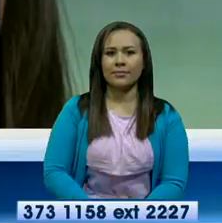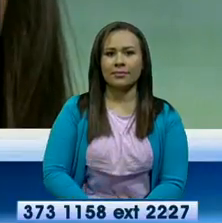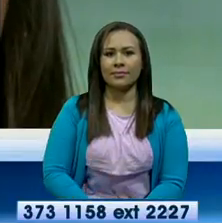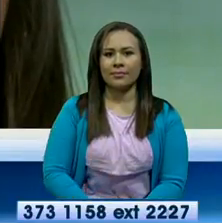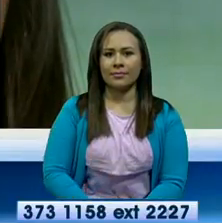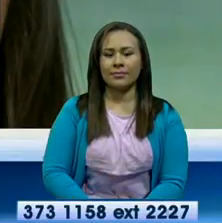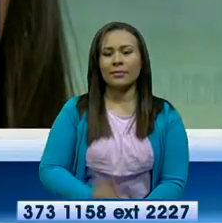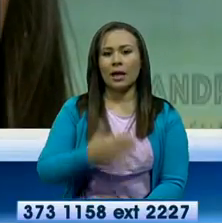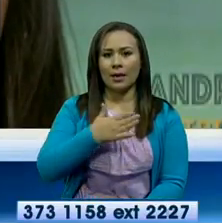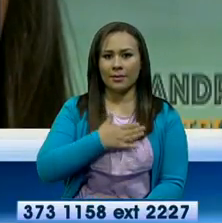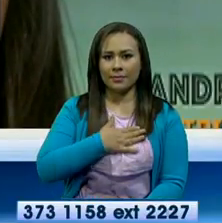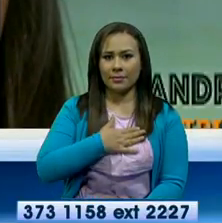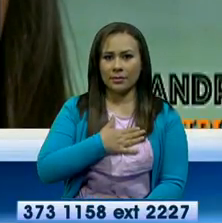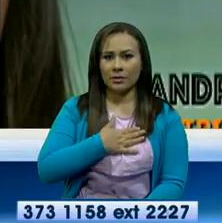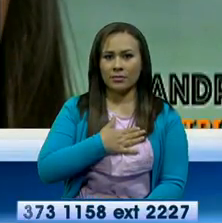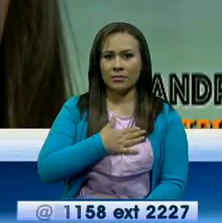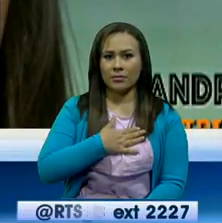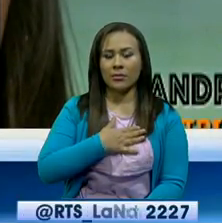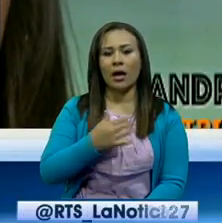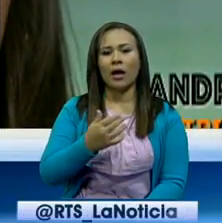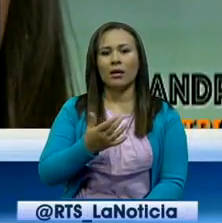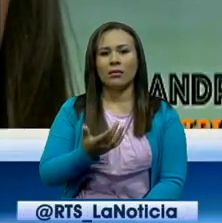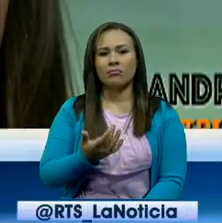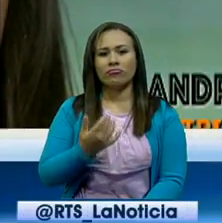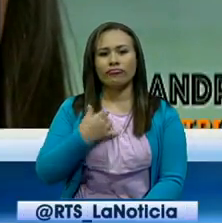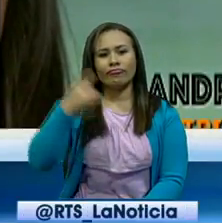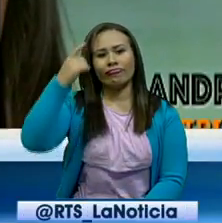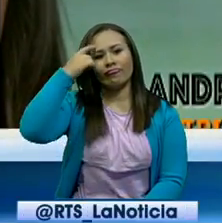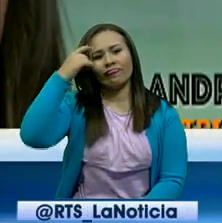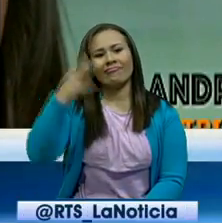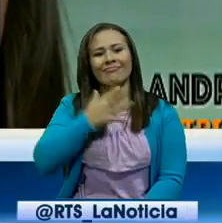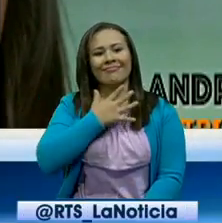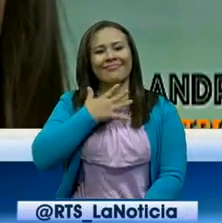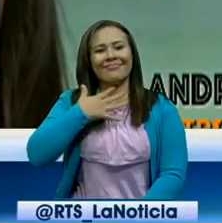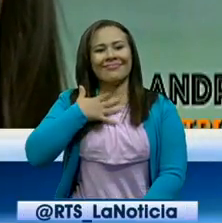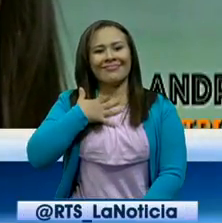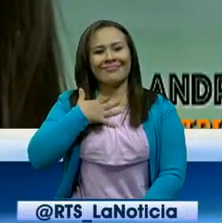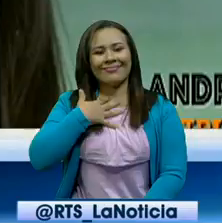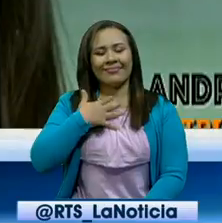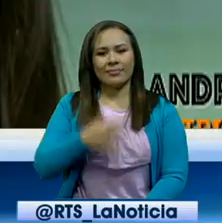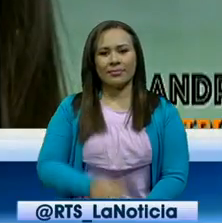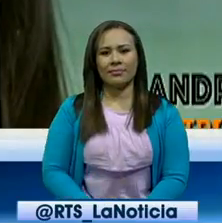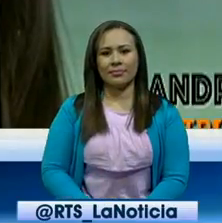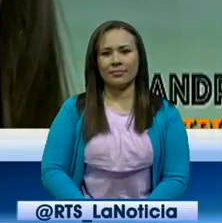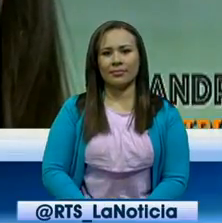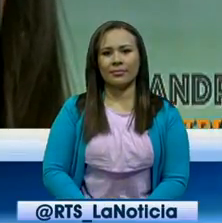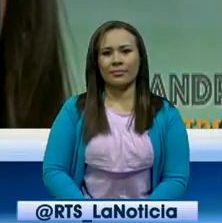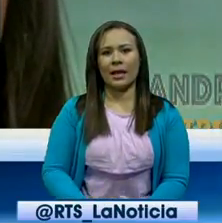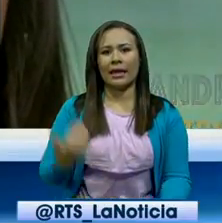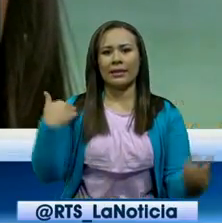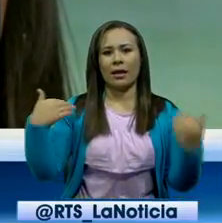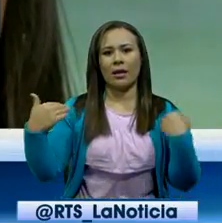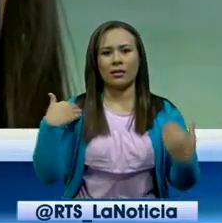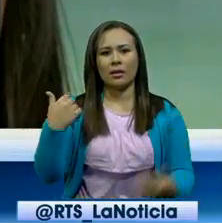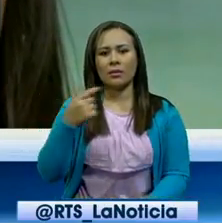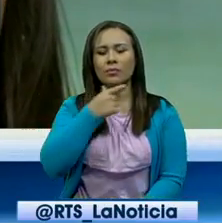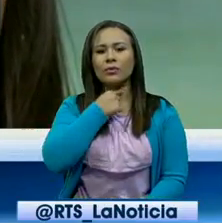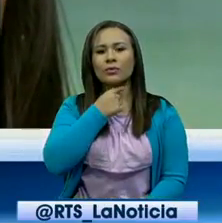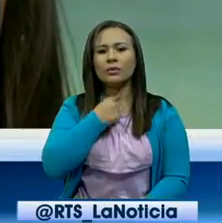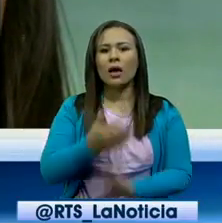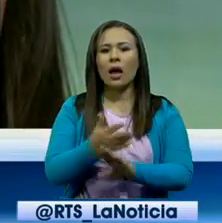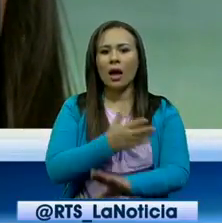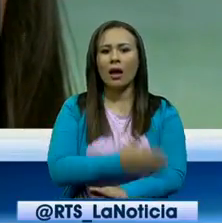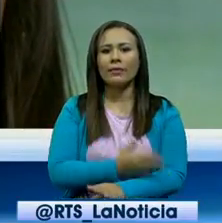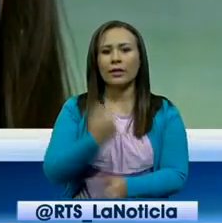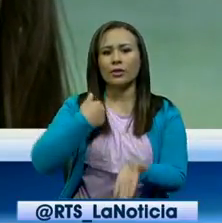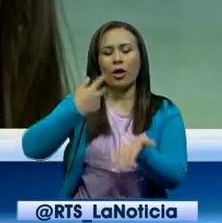a mí me inspiró el arte porque más que todo el teatro antes yo sea danza